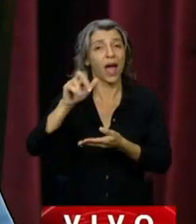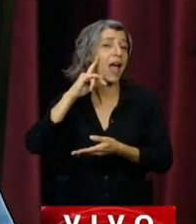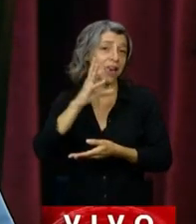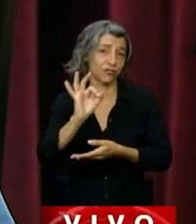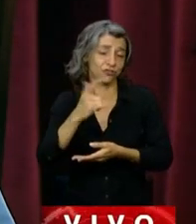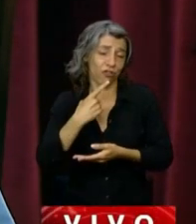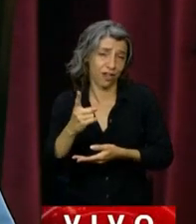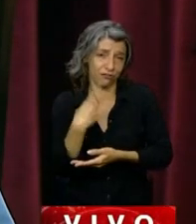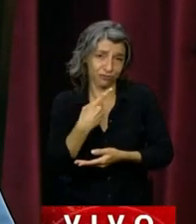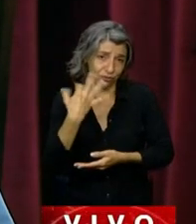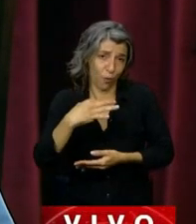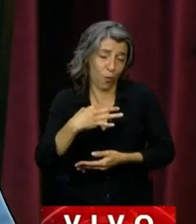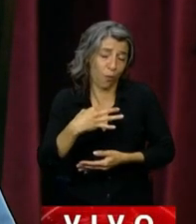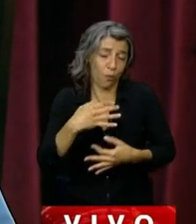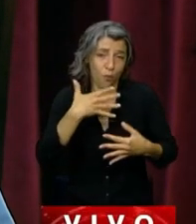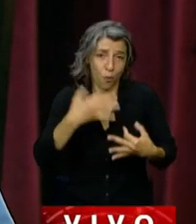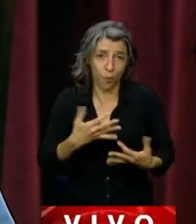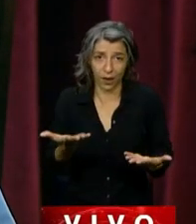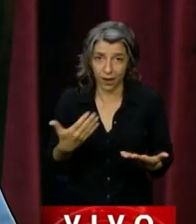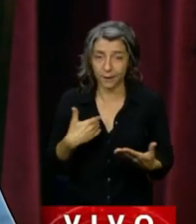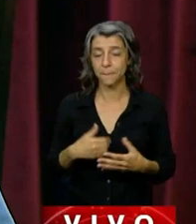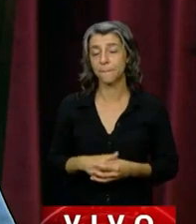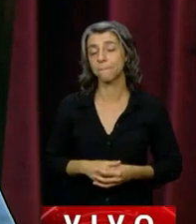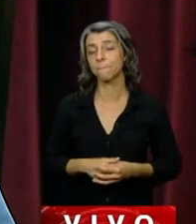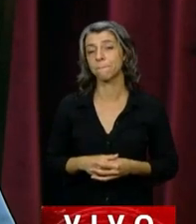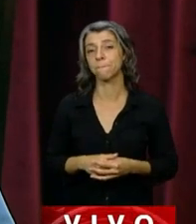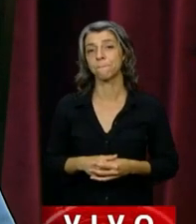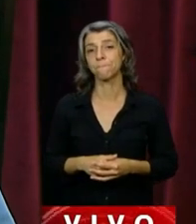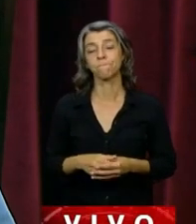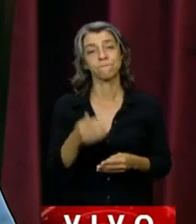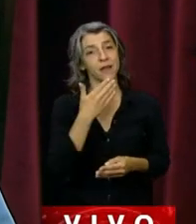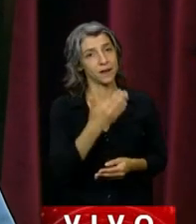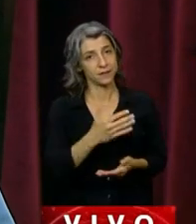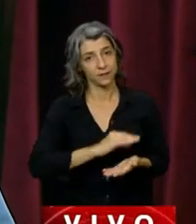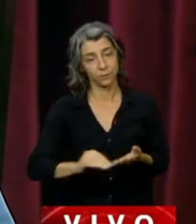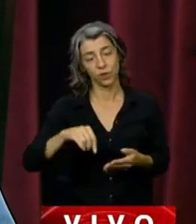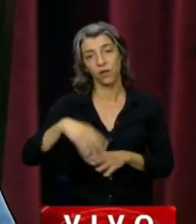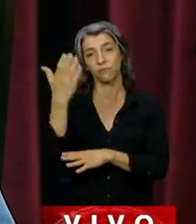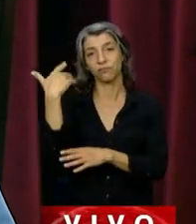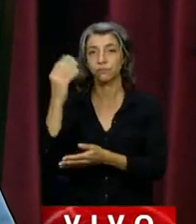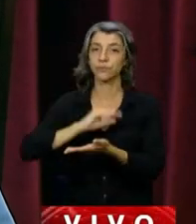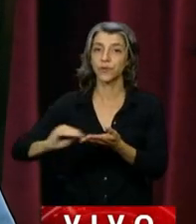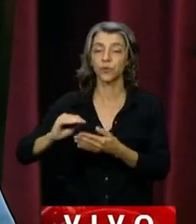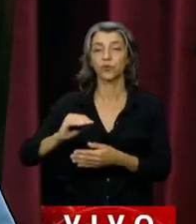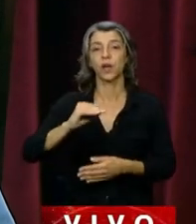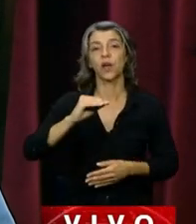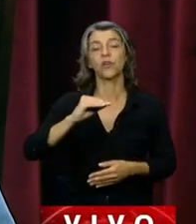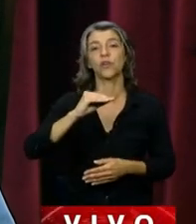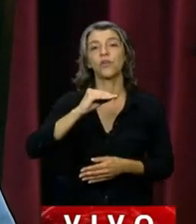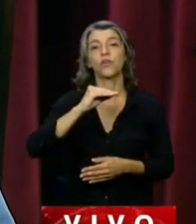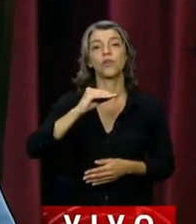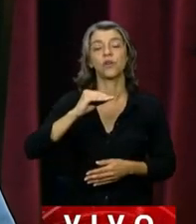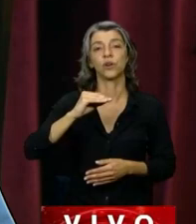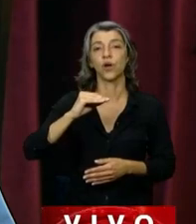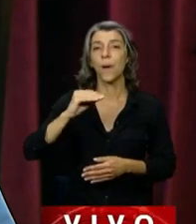En uso de la palabra, el diputado por la Ciudad de Buenos Aires, Emiliano Jacobiti. Y